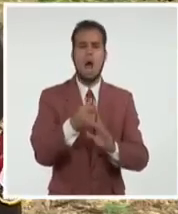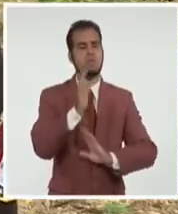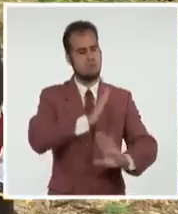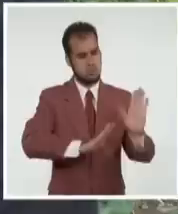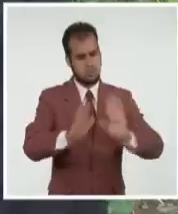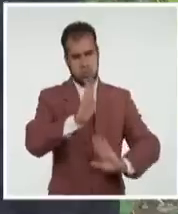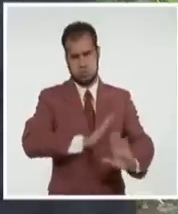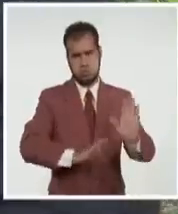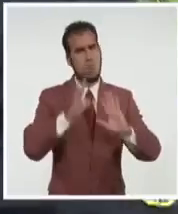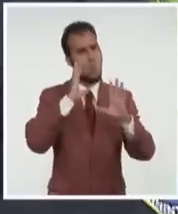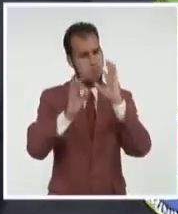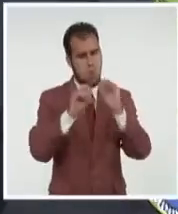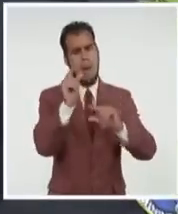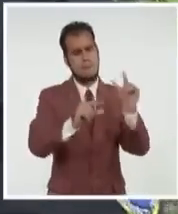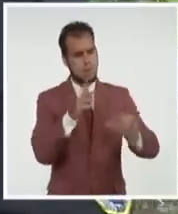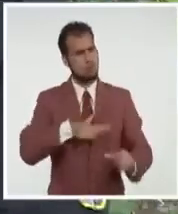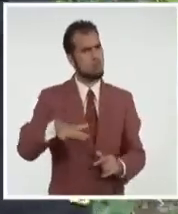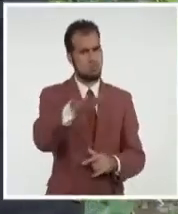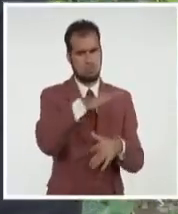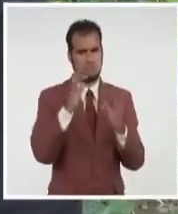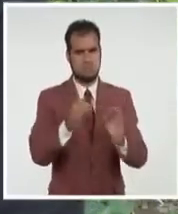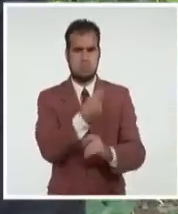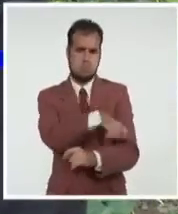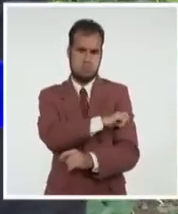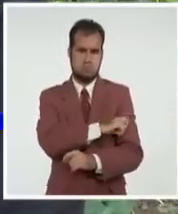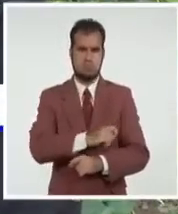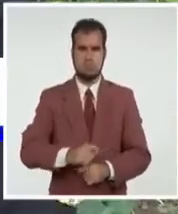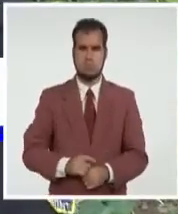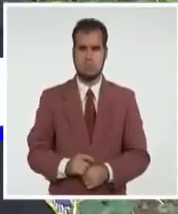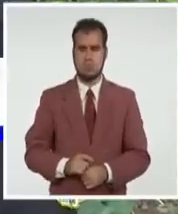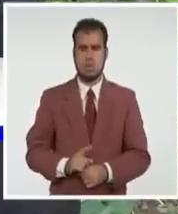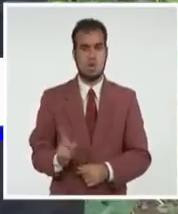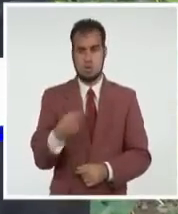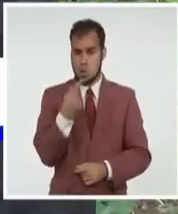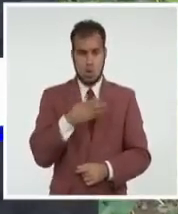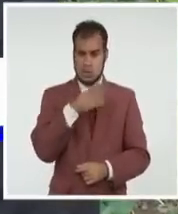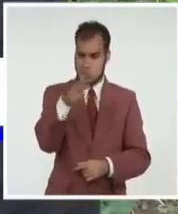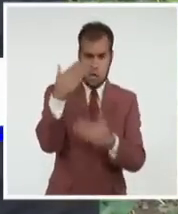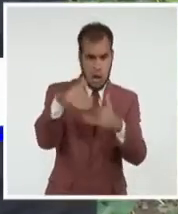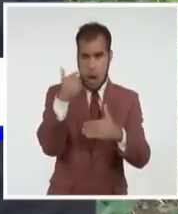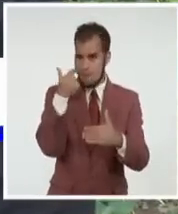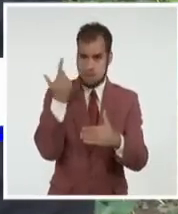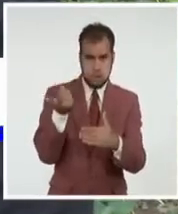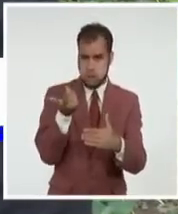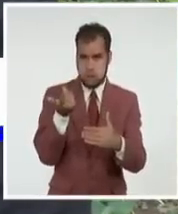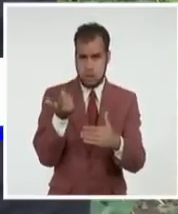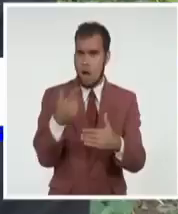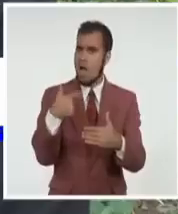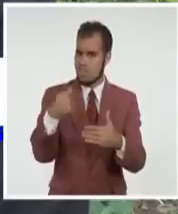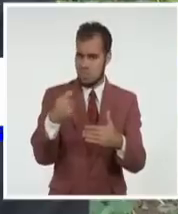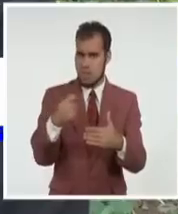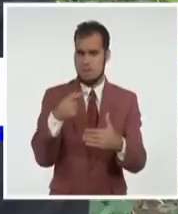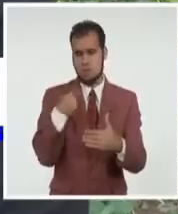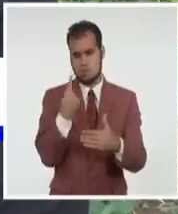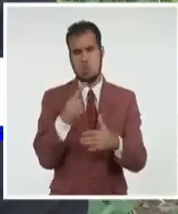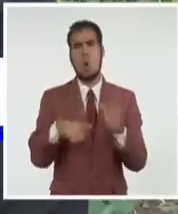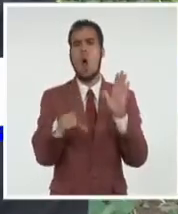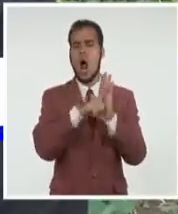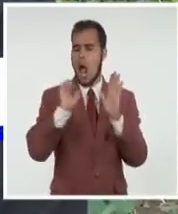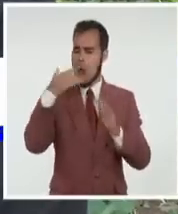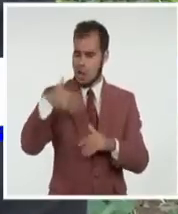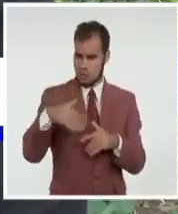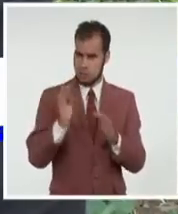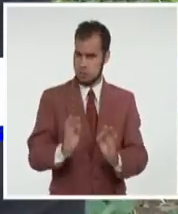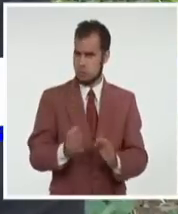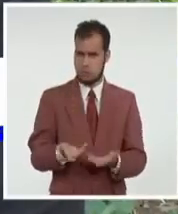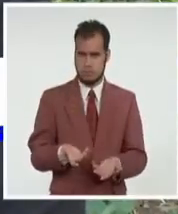todo nuestro pueblo. Salimos a cumplir las misiones con un escudo moral, salimos a cumplir las misiones con los principios que nos han inculcado y